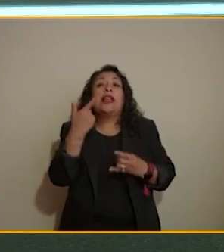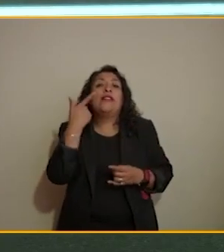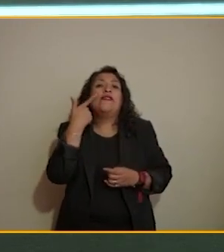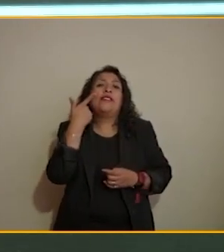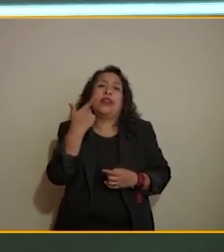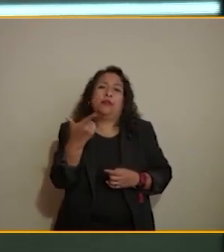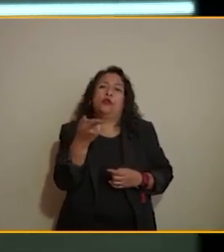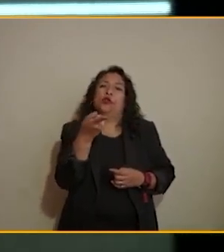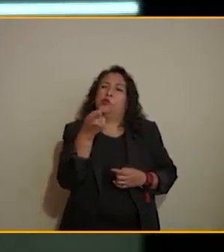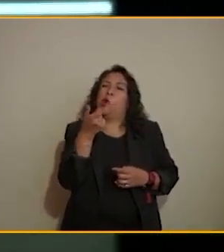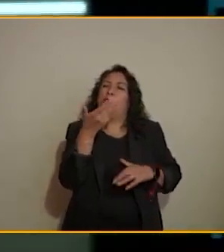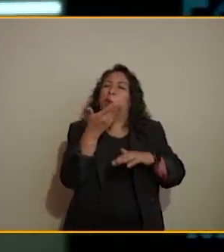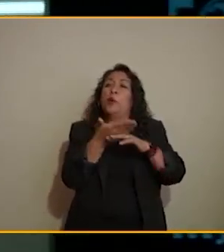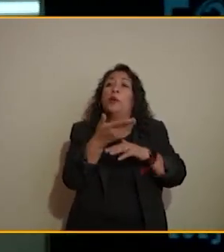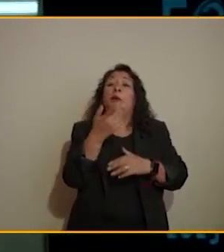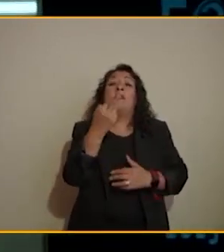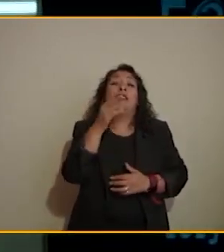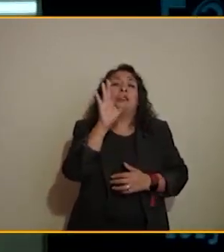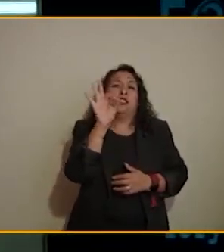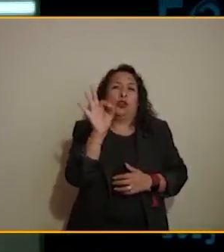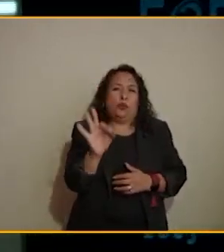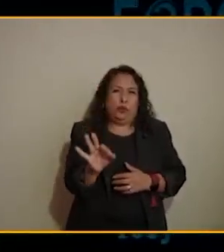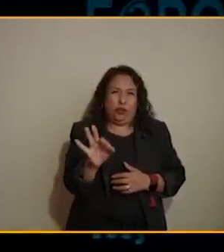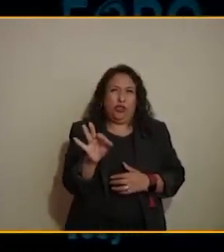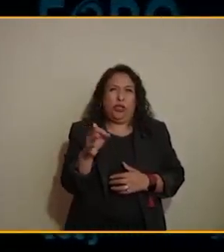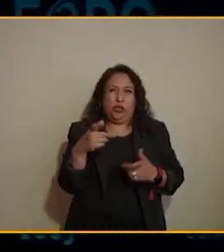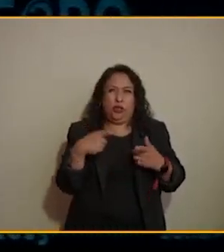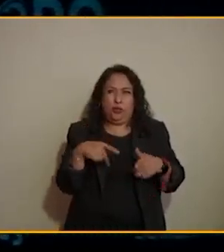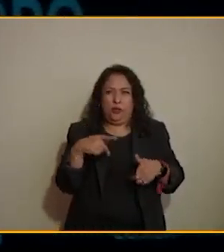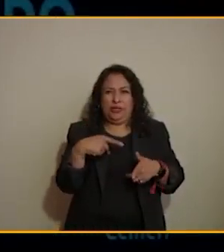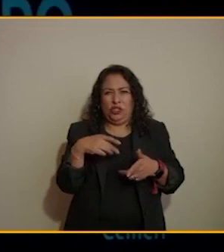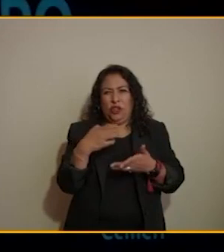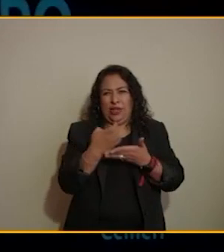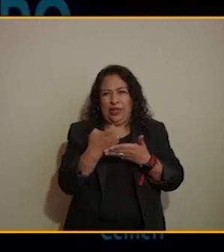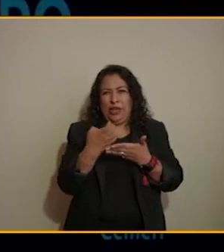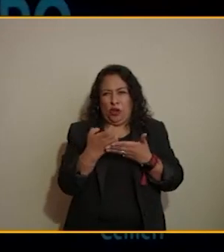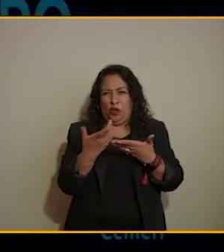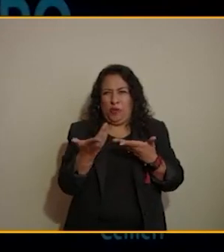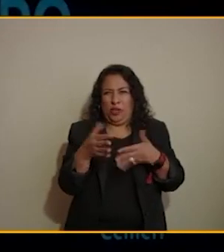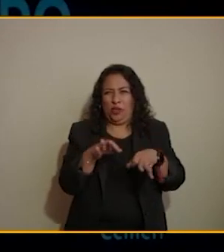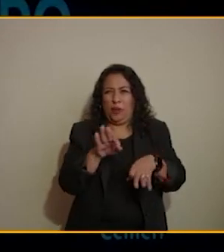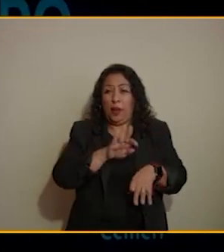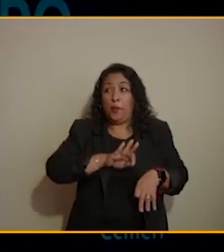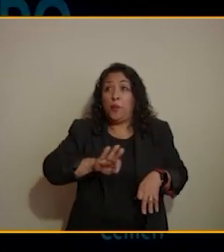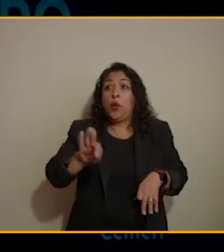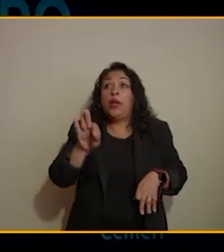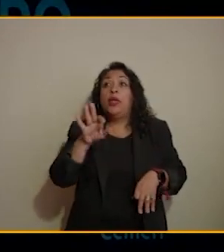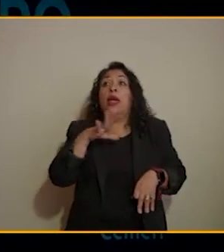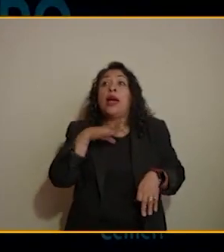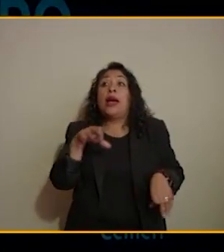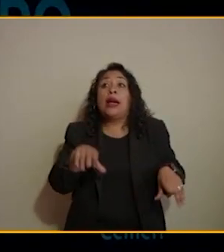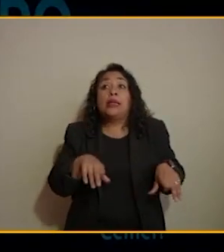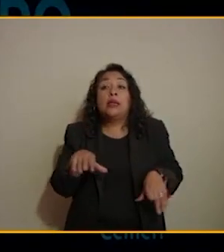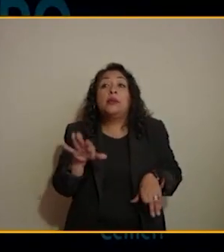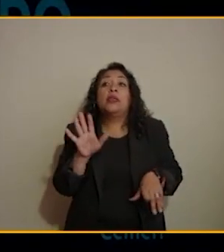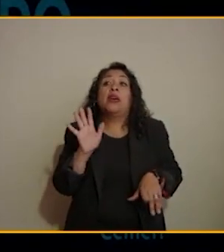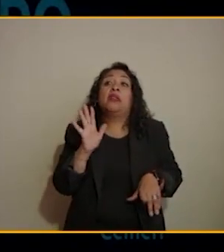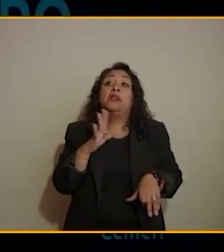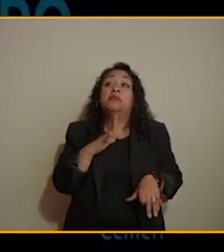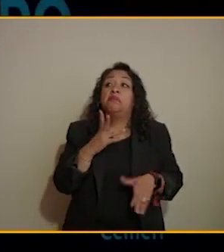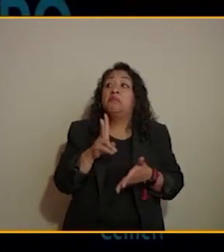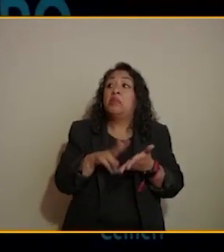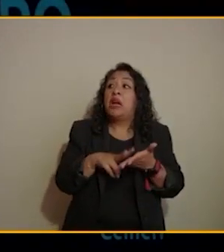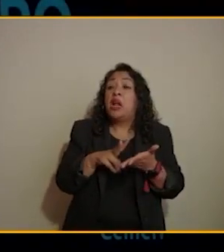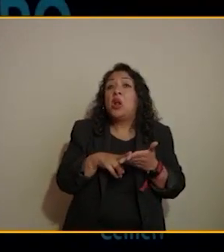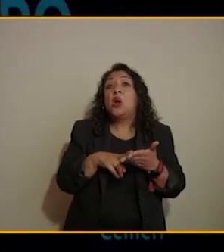afectado un poco porque solo el 25% de la población económicamente activa está en actividades que pueden cubrir costos